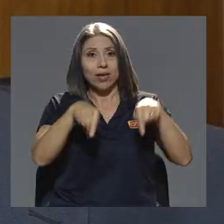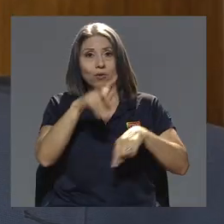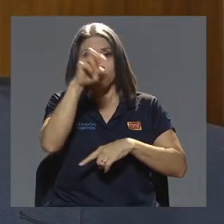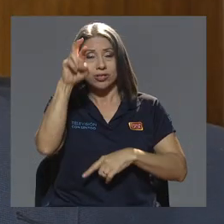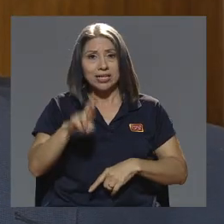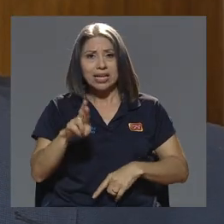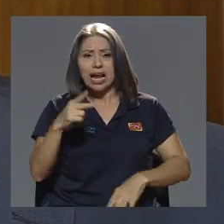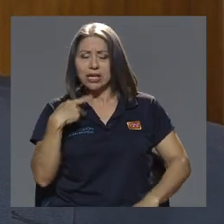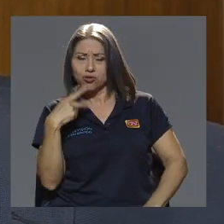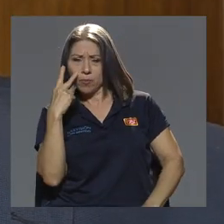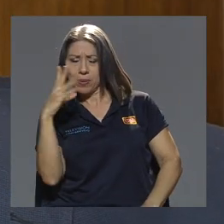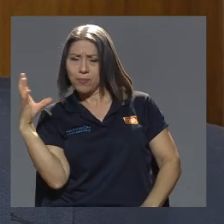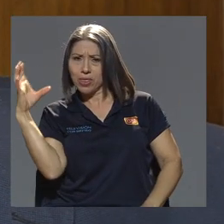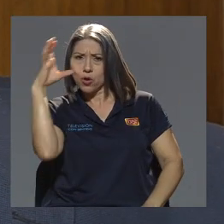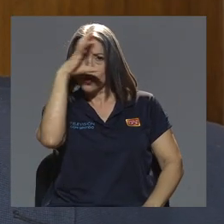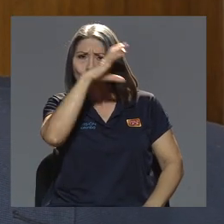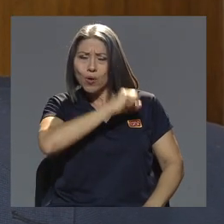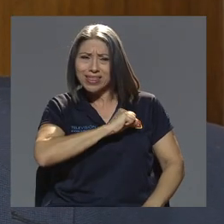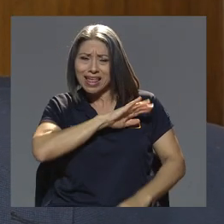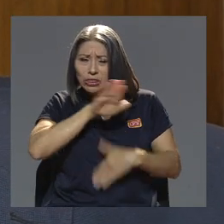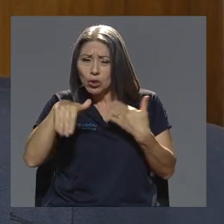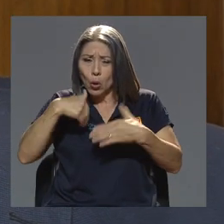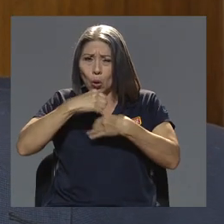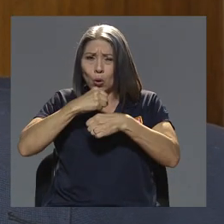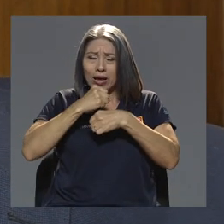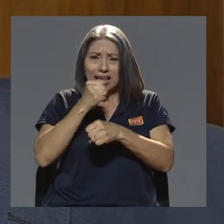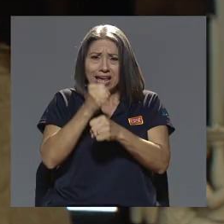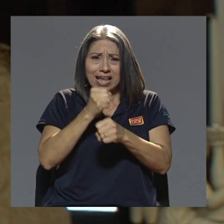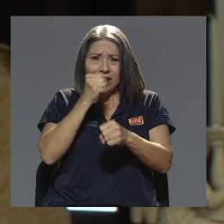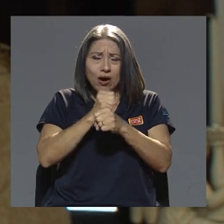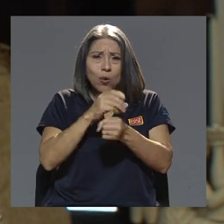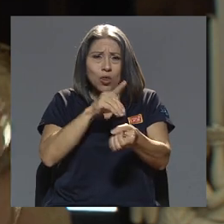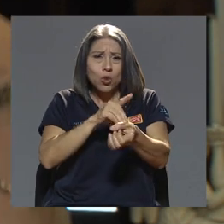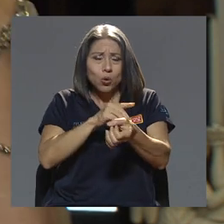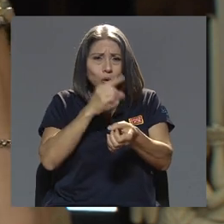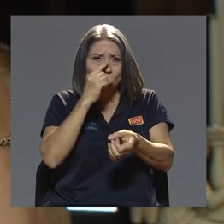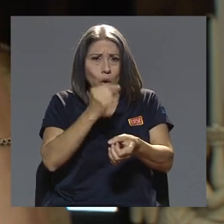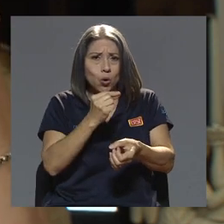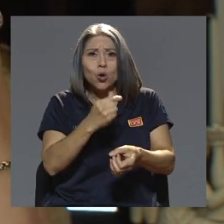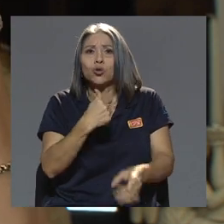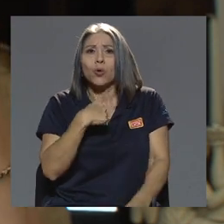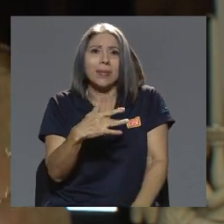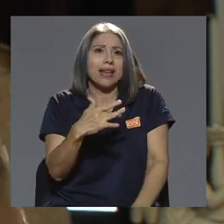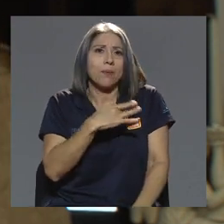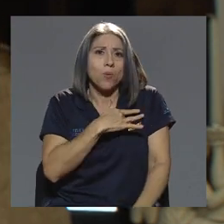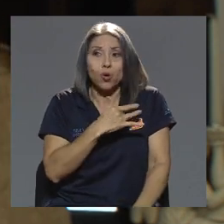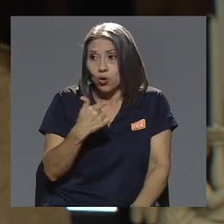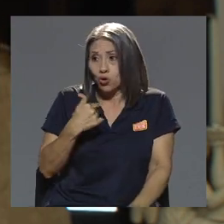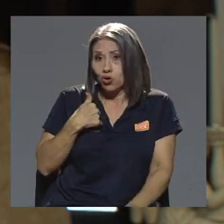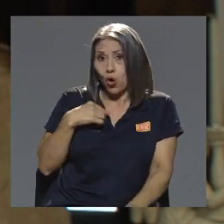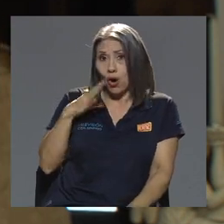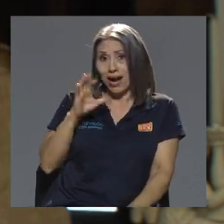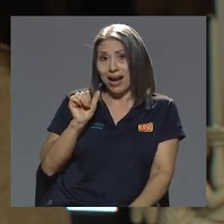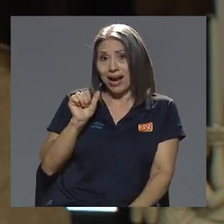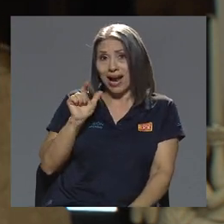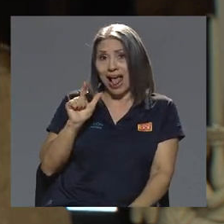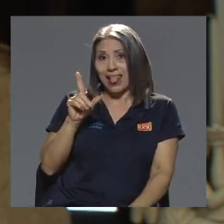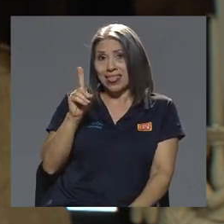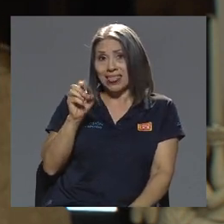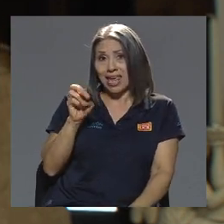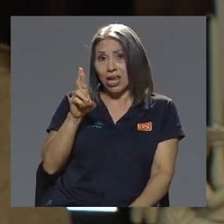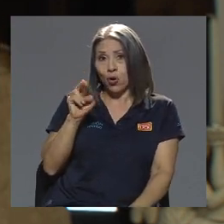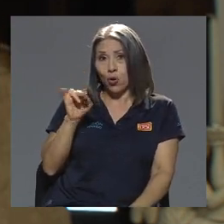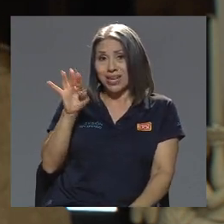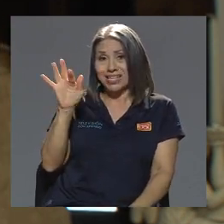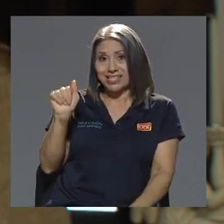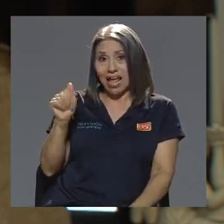doctor, yo me enamoro de la obra del doctor. O sea, yo no soy calderonista por Rafael Ángel nada más, yo soy calderonista porque admiro la